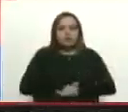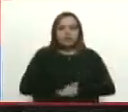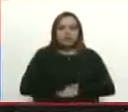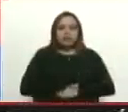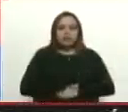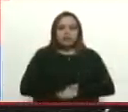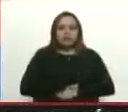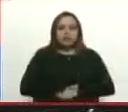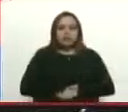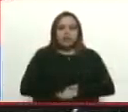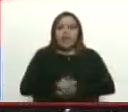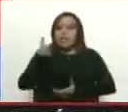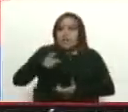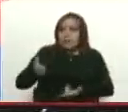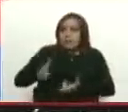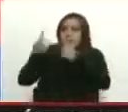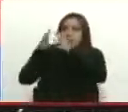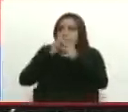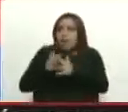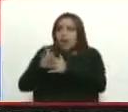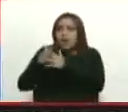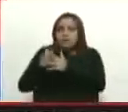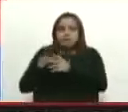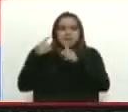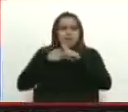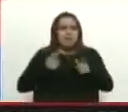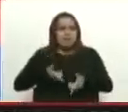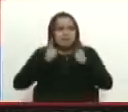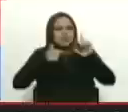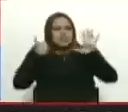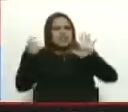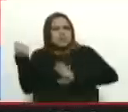Que necesitaban permiso los gringos y ya se lo dieron seis meses después.